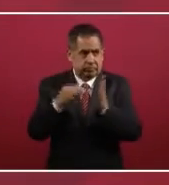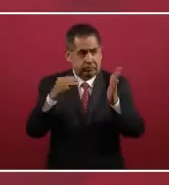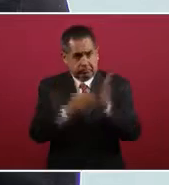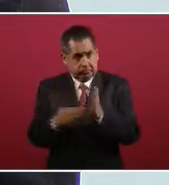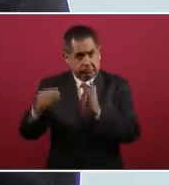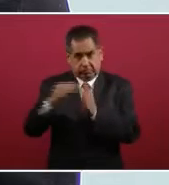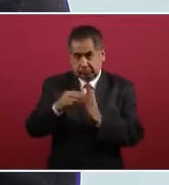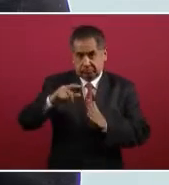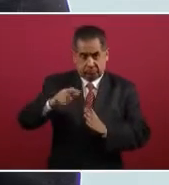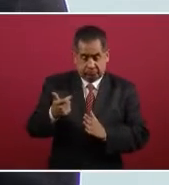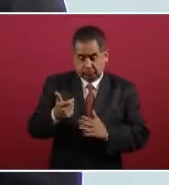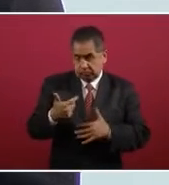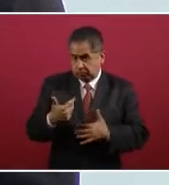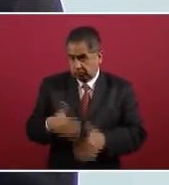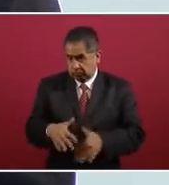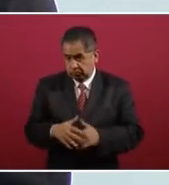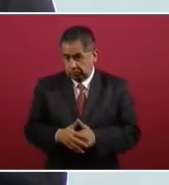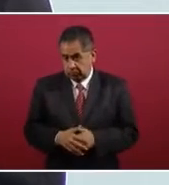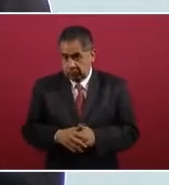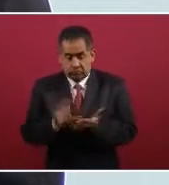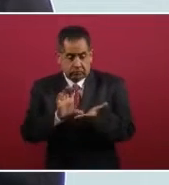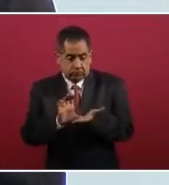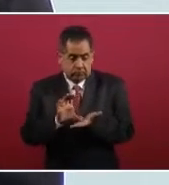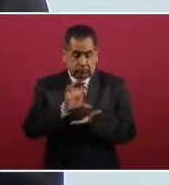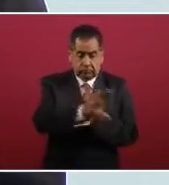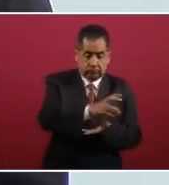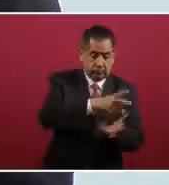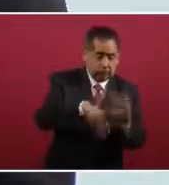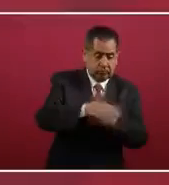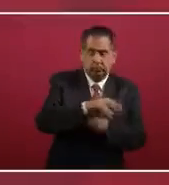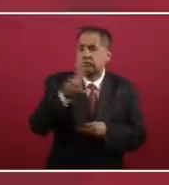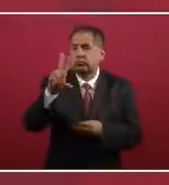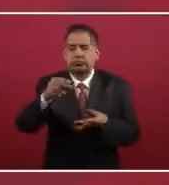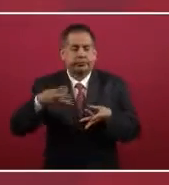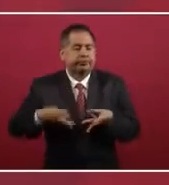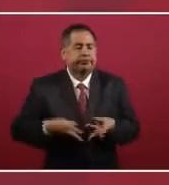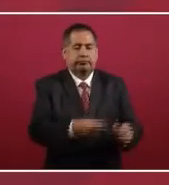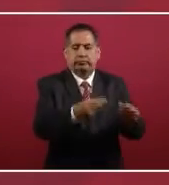300,000 millones de pesos. Y dije inversión porque no es gasto,